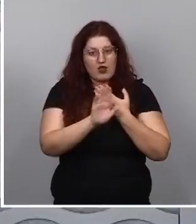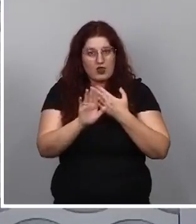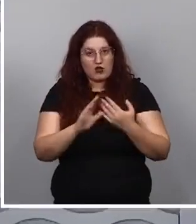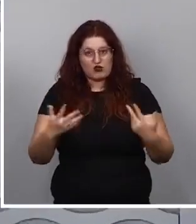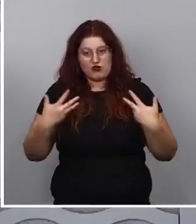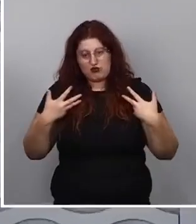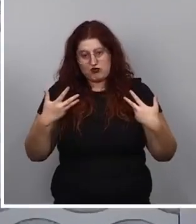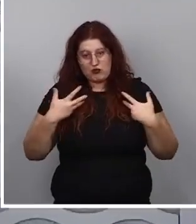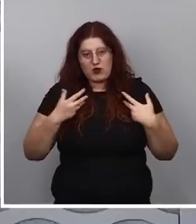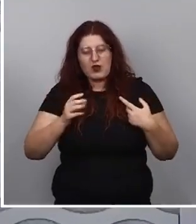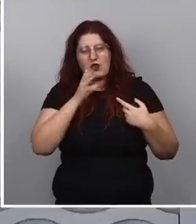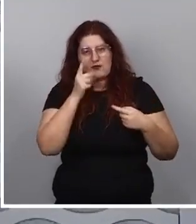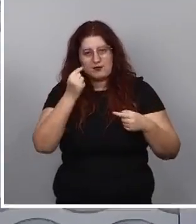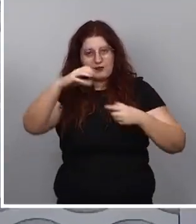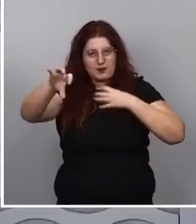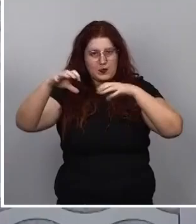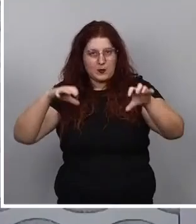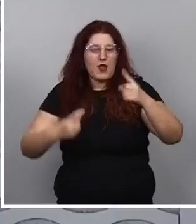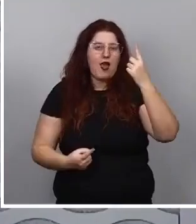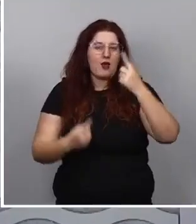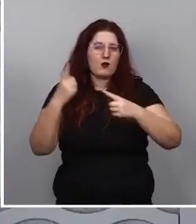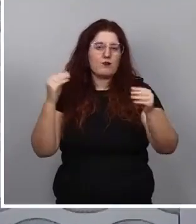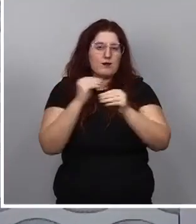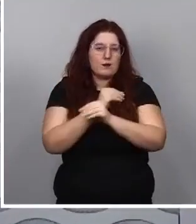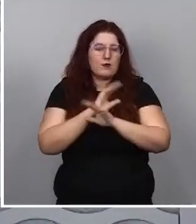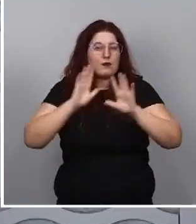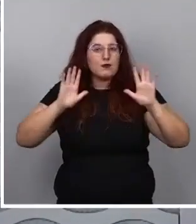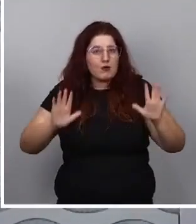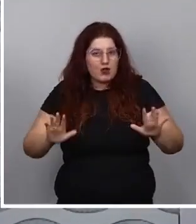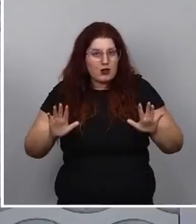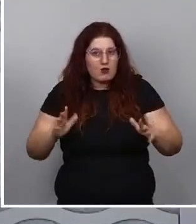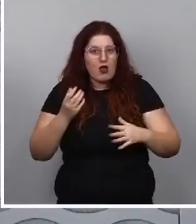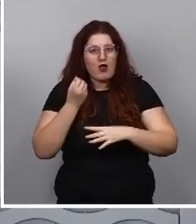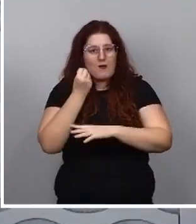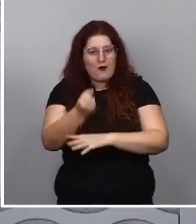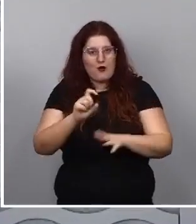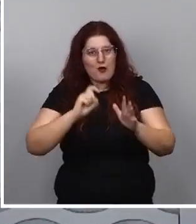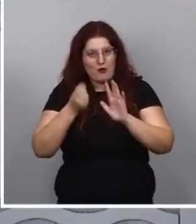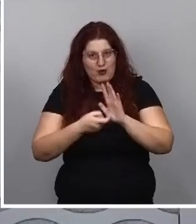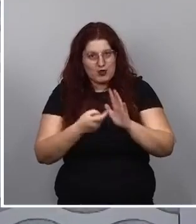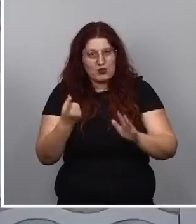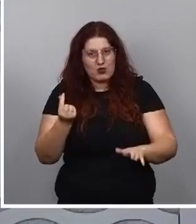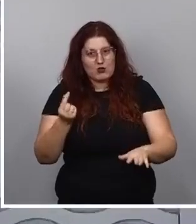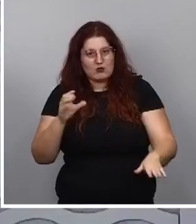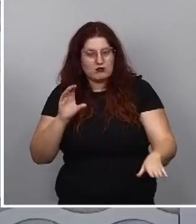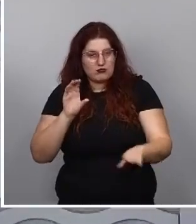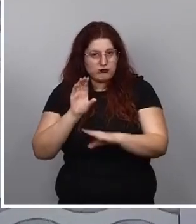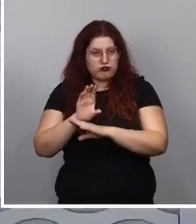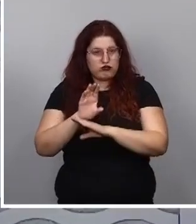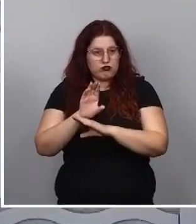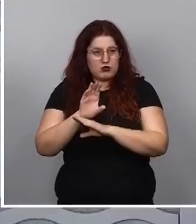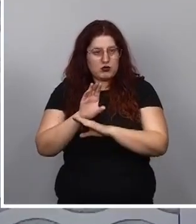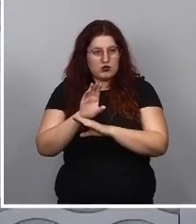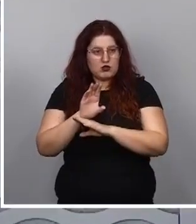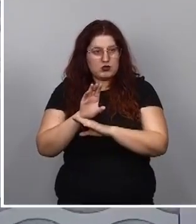este reparto, pero que respaldaban íntegramente os destinos, o destino al